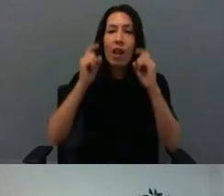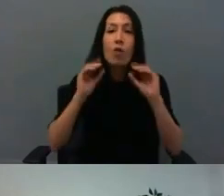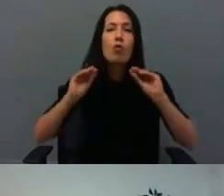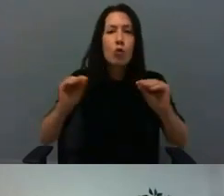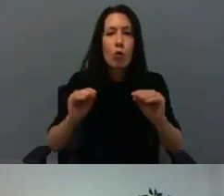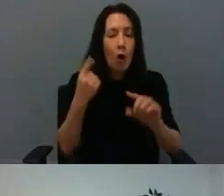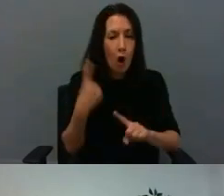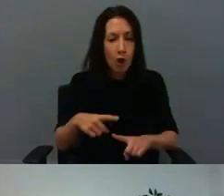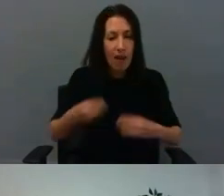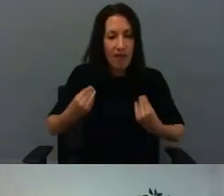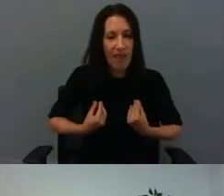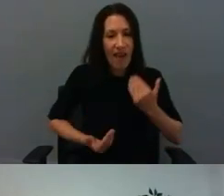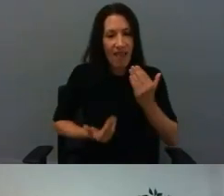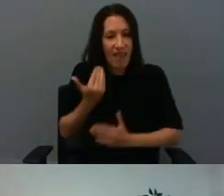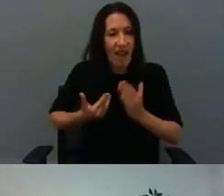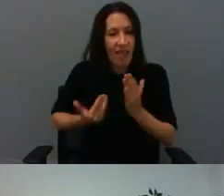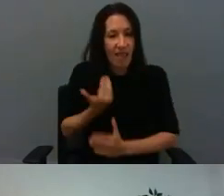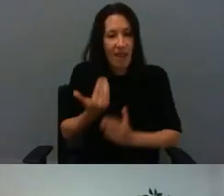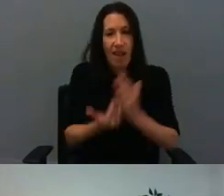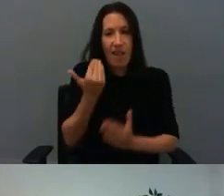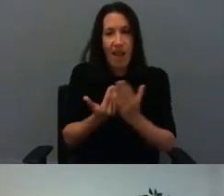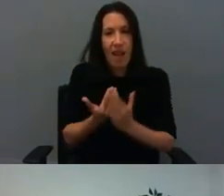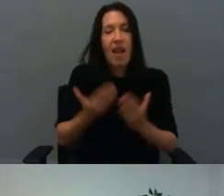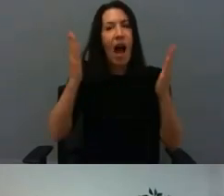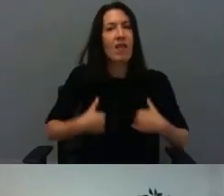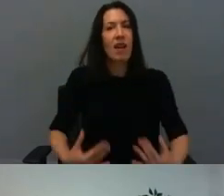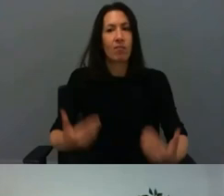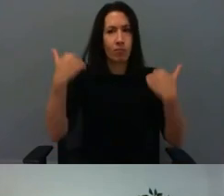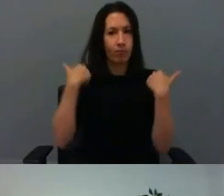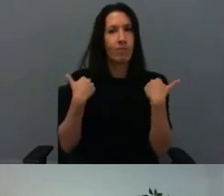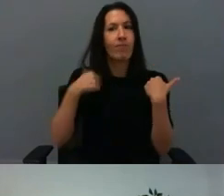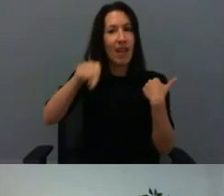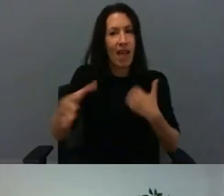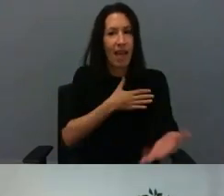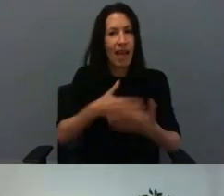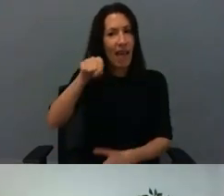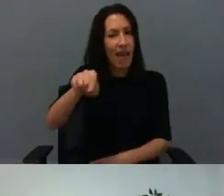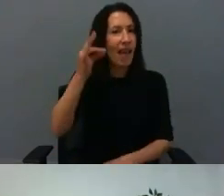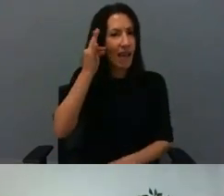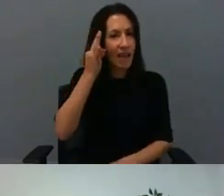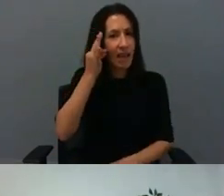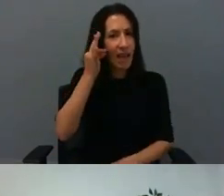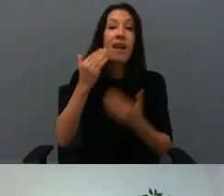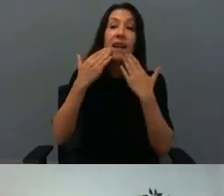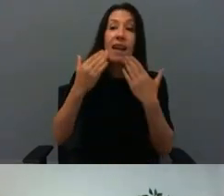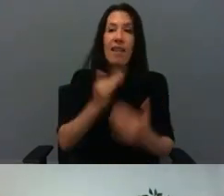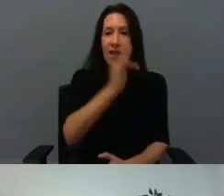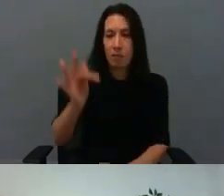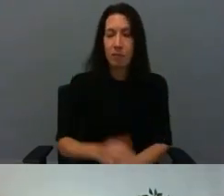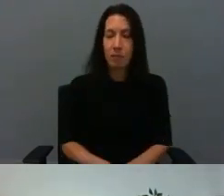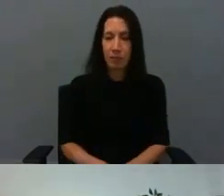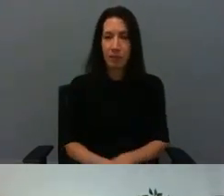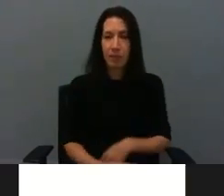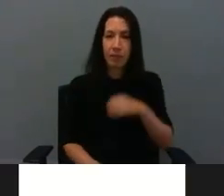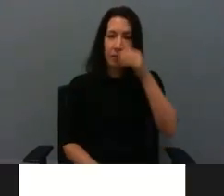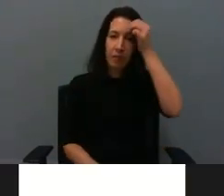decisiones del día a día sean tomadas por ella. Muchas gracias y vuestra es la palabra.